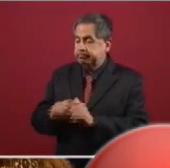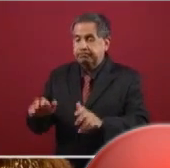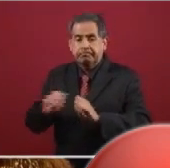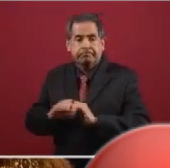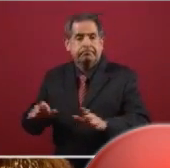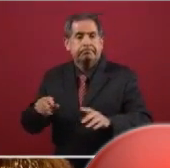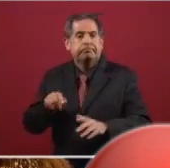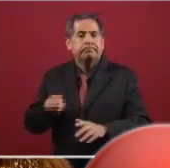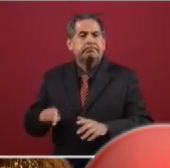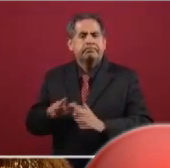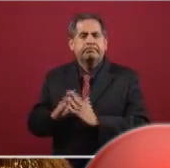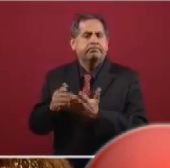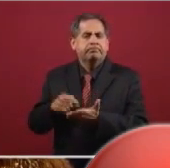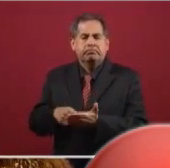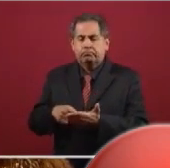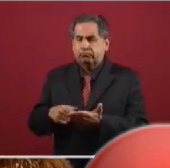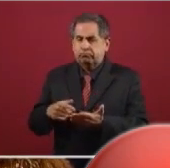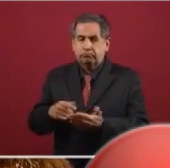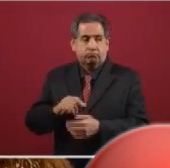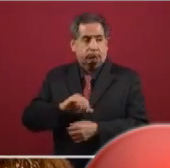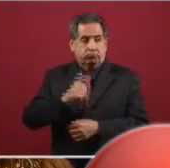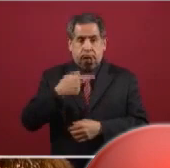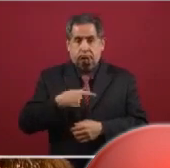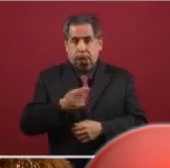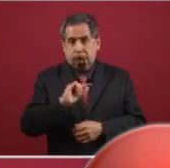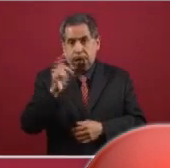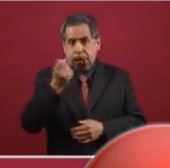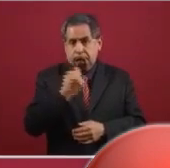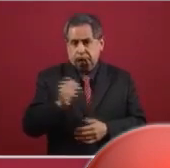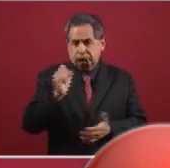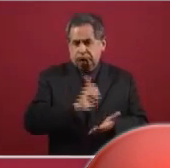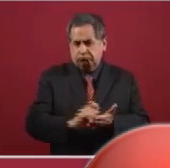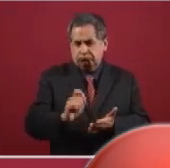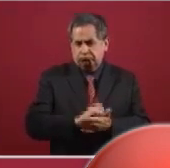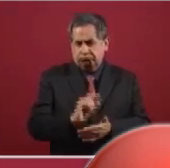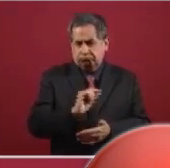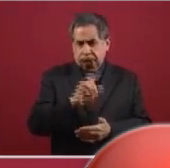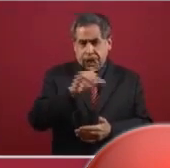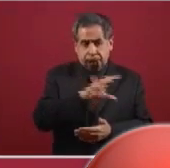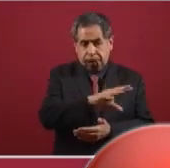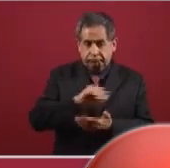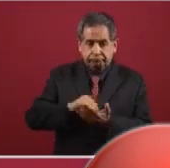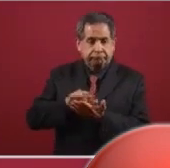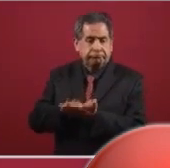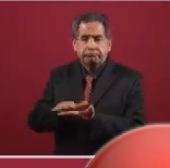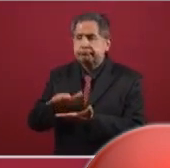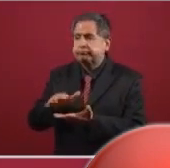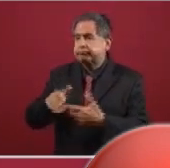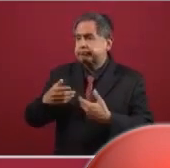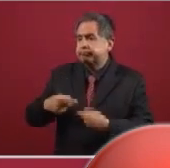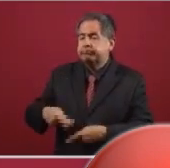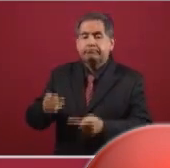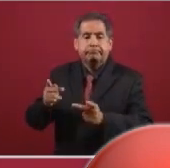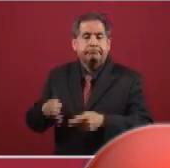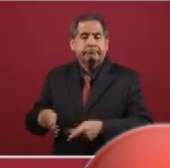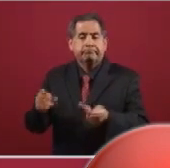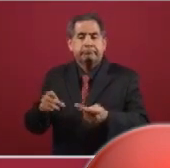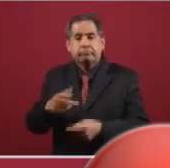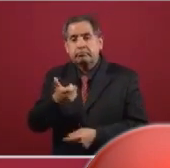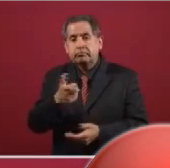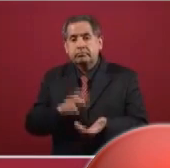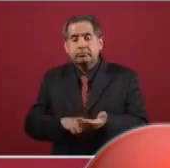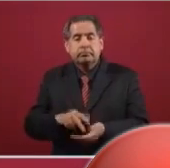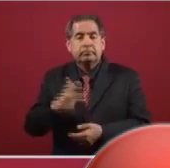de grandes escritores que se están vendiendo a 18